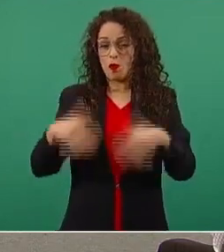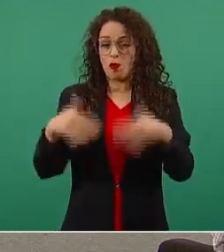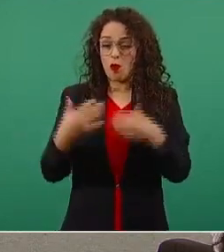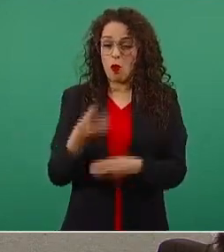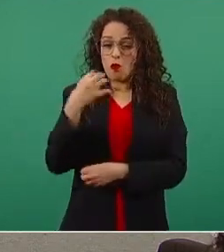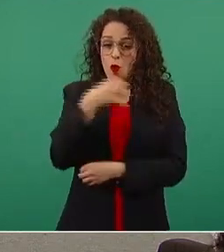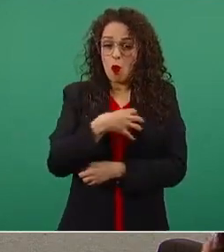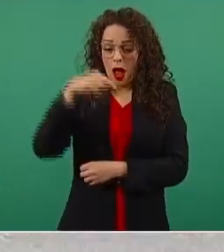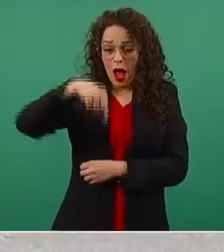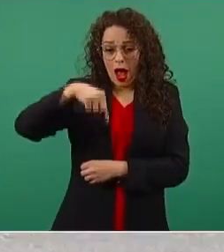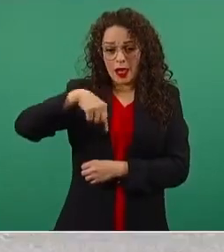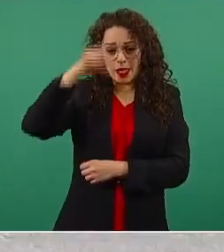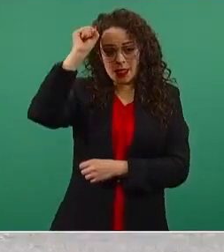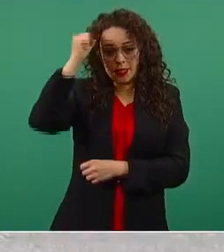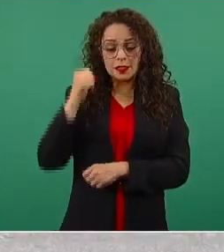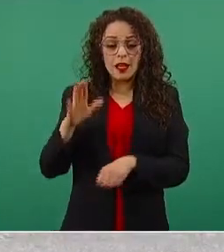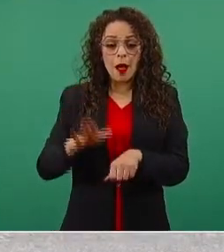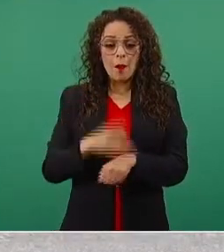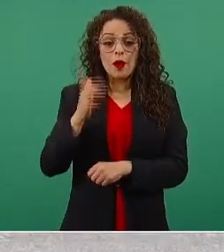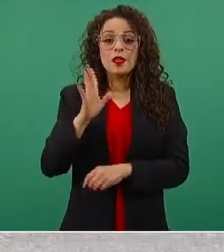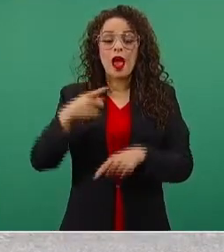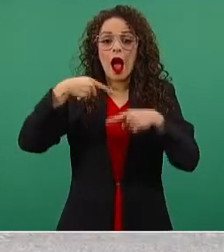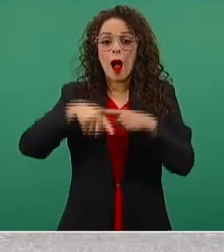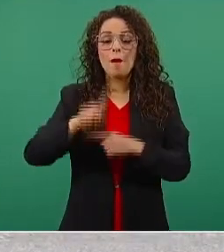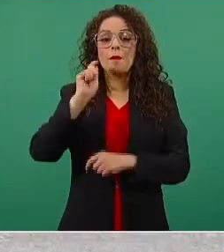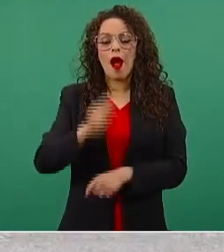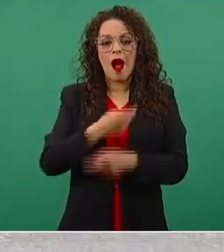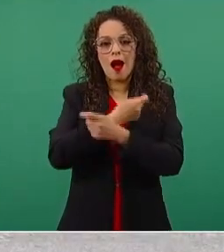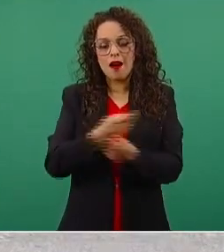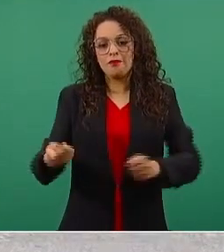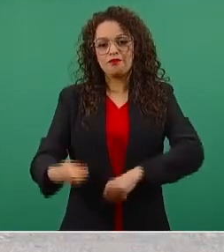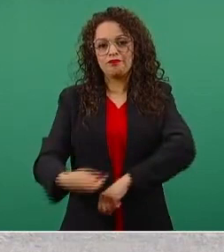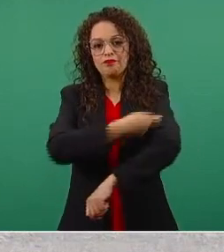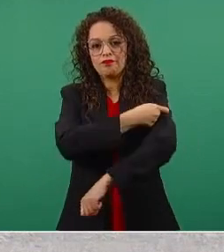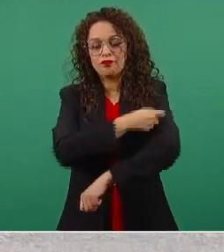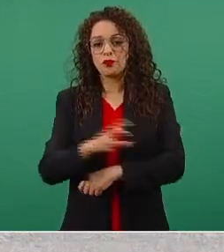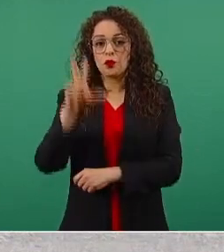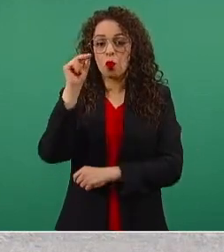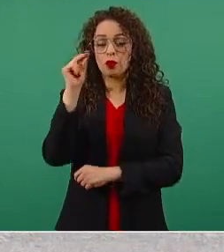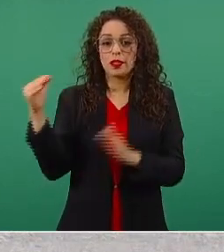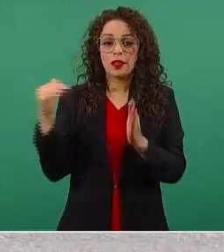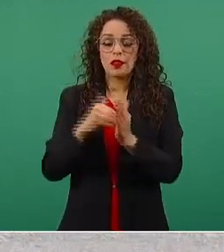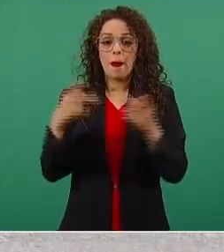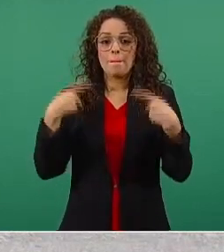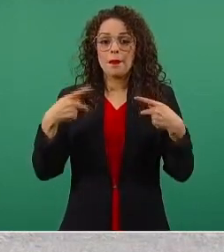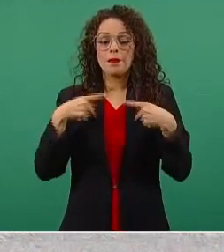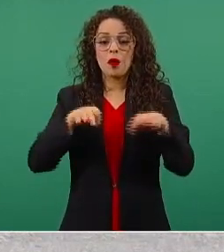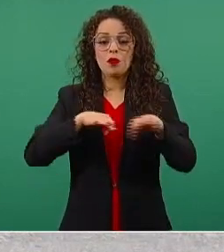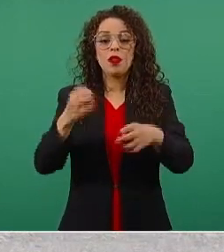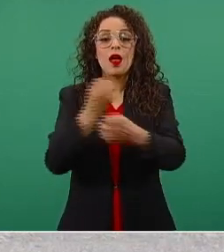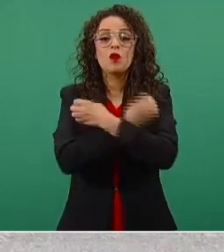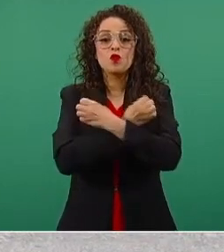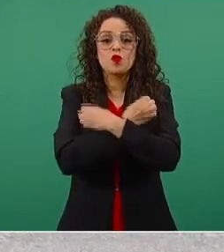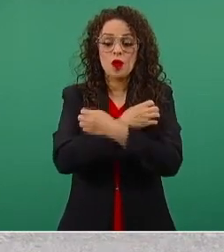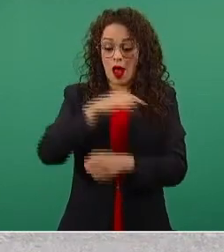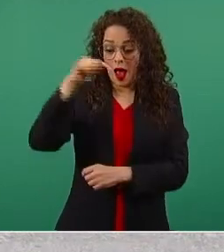contentos por el inicio del proceso de vacunación para más de 80.000 docentes aquí en Sinaloa.